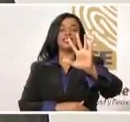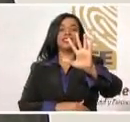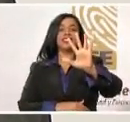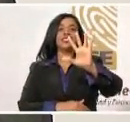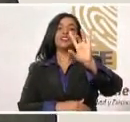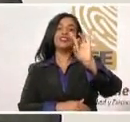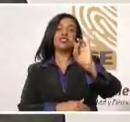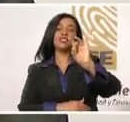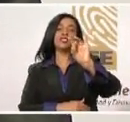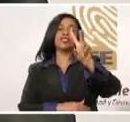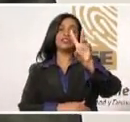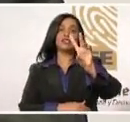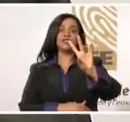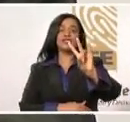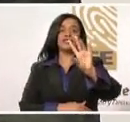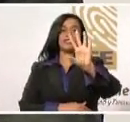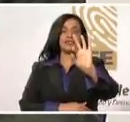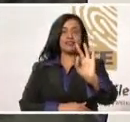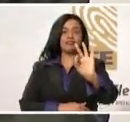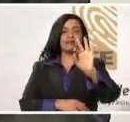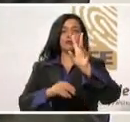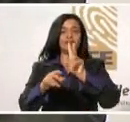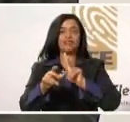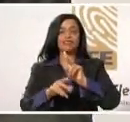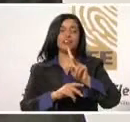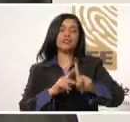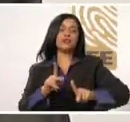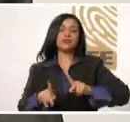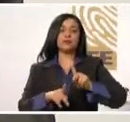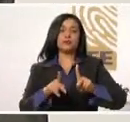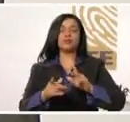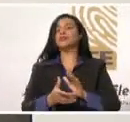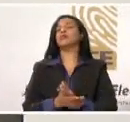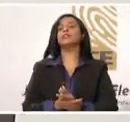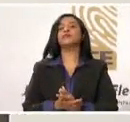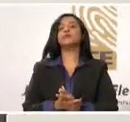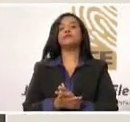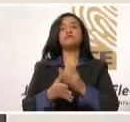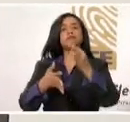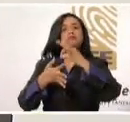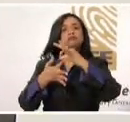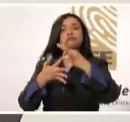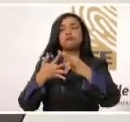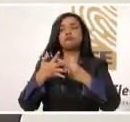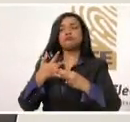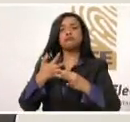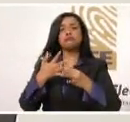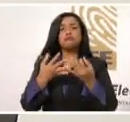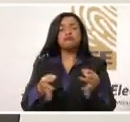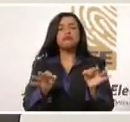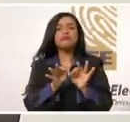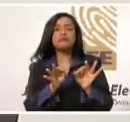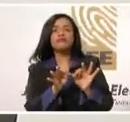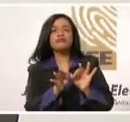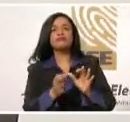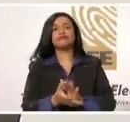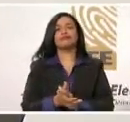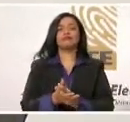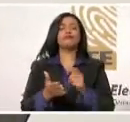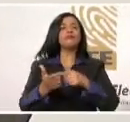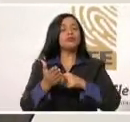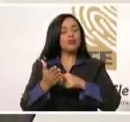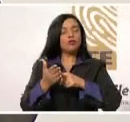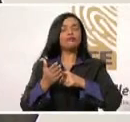595.879 personas. Los aspectos esenciales y fundamentales de la democracia dominicana son